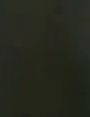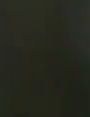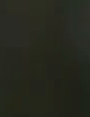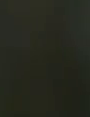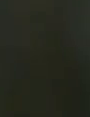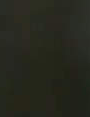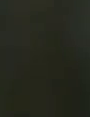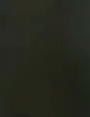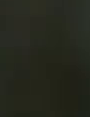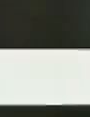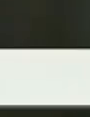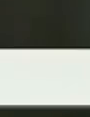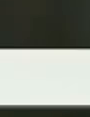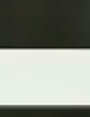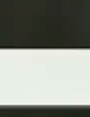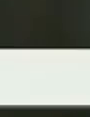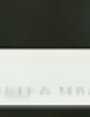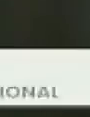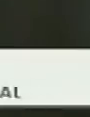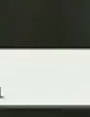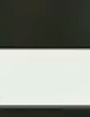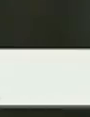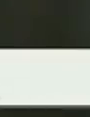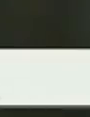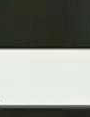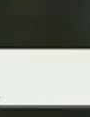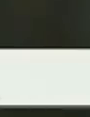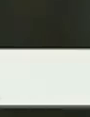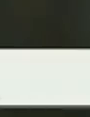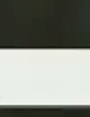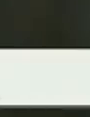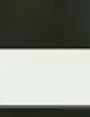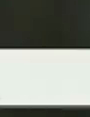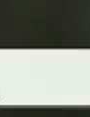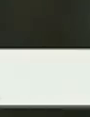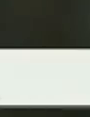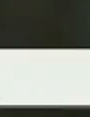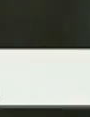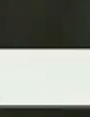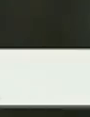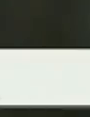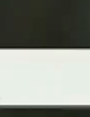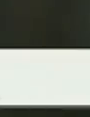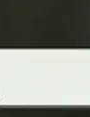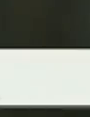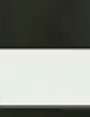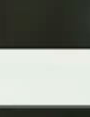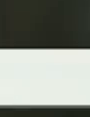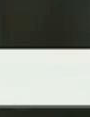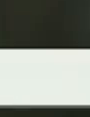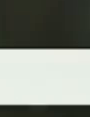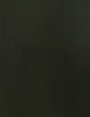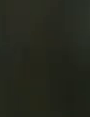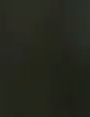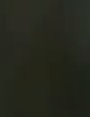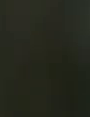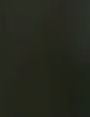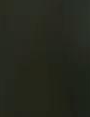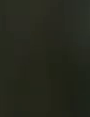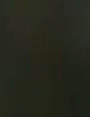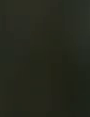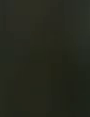en más de 170, de más de 150 países. Código rojo, es decir, estaba siendo solicitado